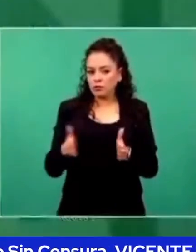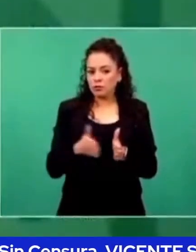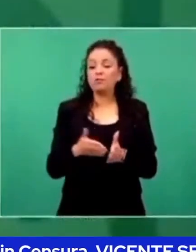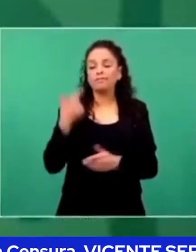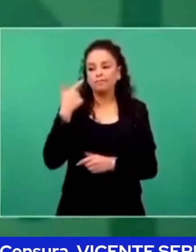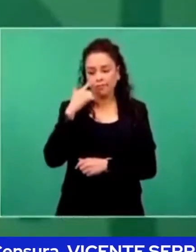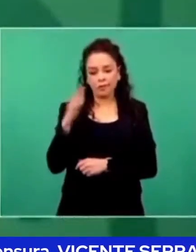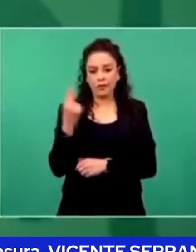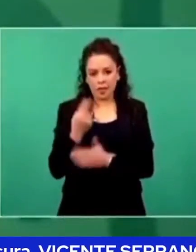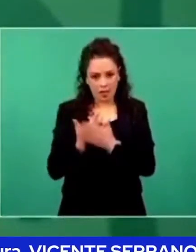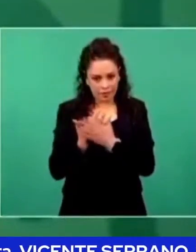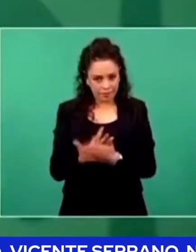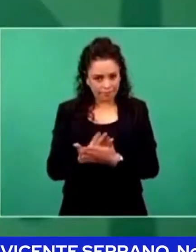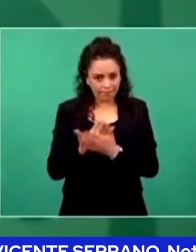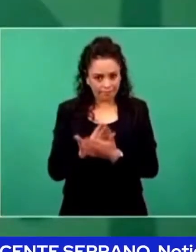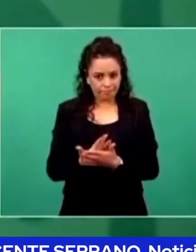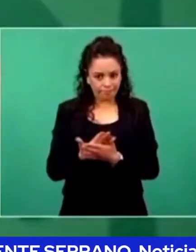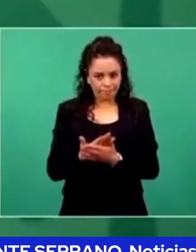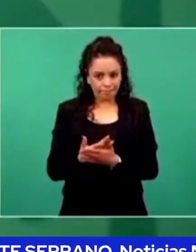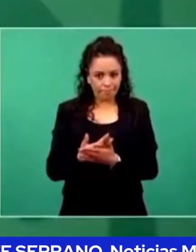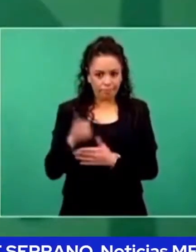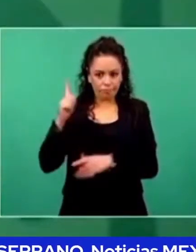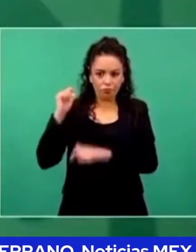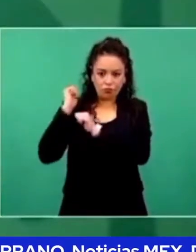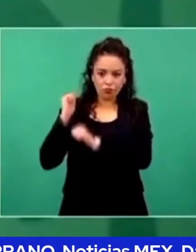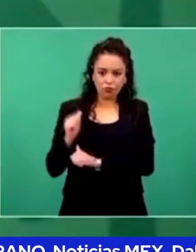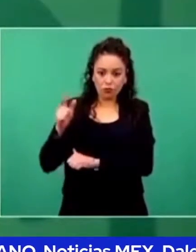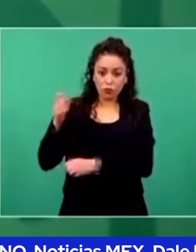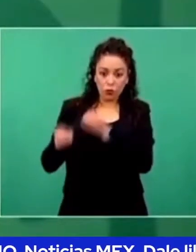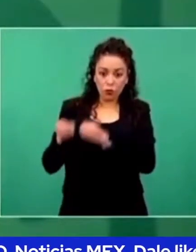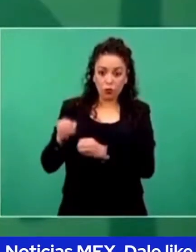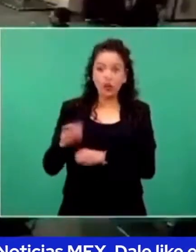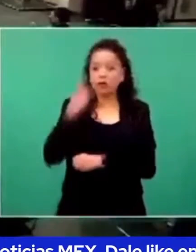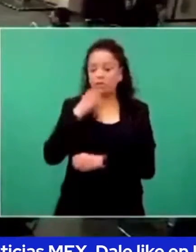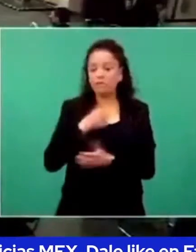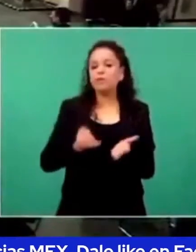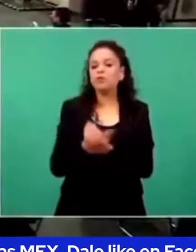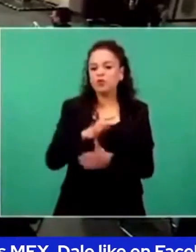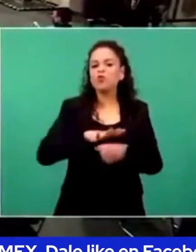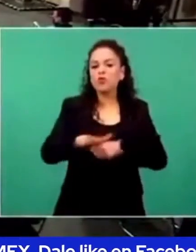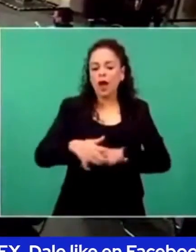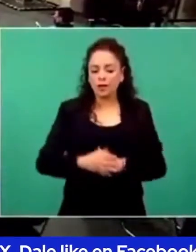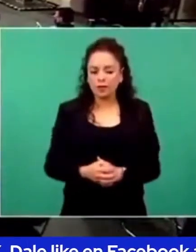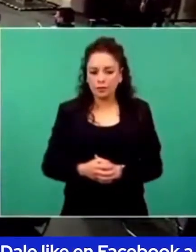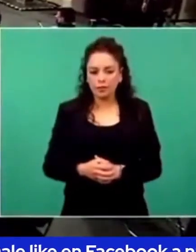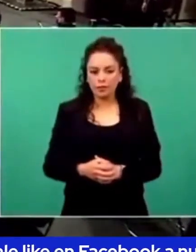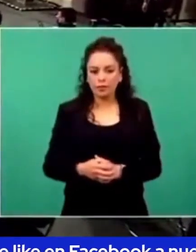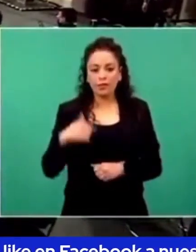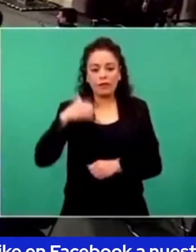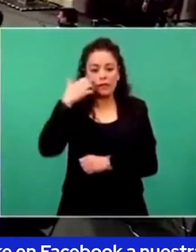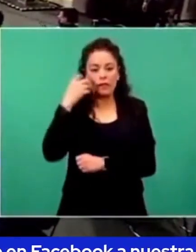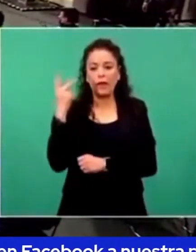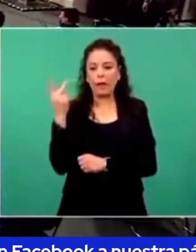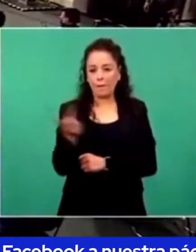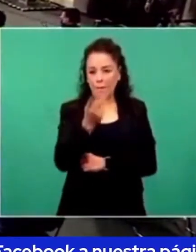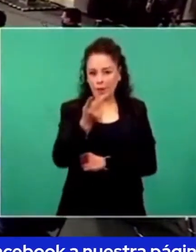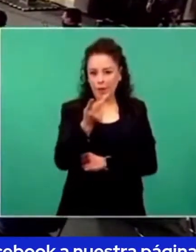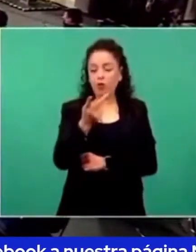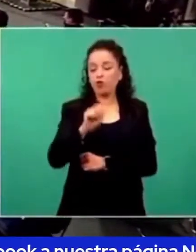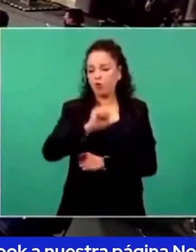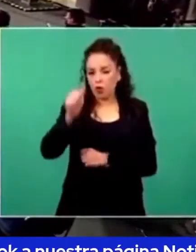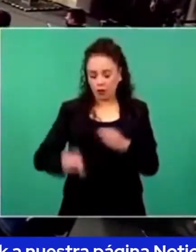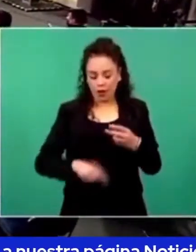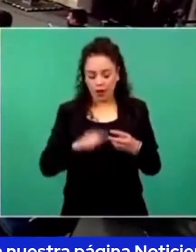de que la autoridad judicial emita su resolutivo. Señor secretario, exactamente en ese sentido venía la otra pregunta, que